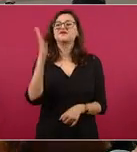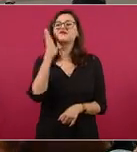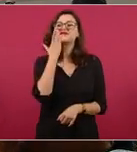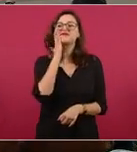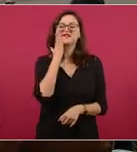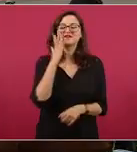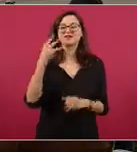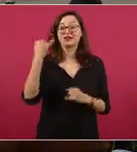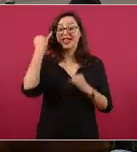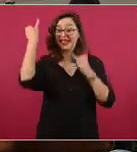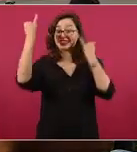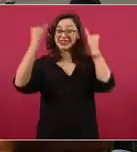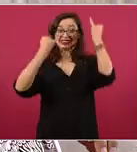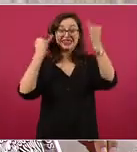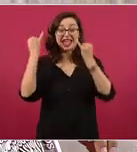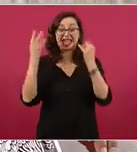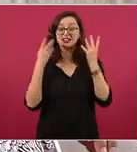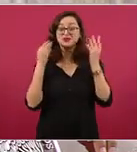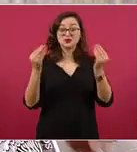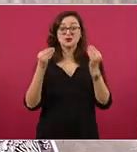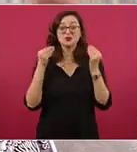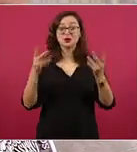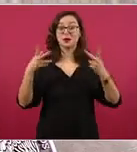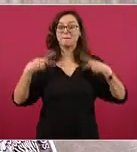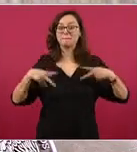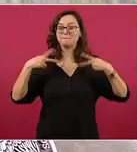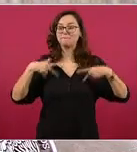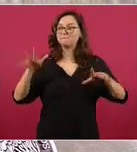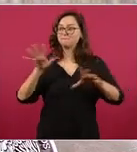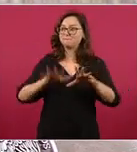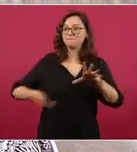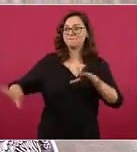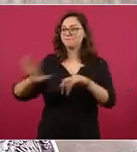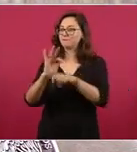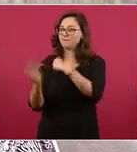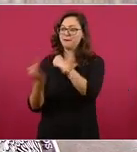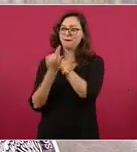de gente que nos está ayudando mucho y